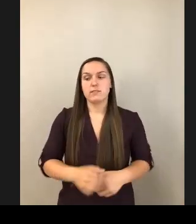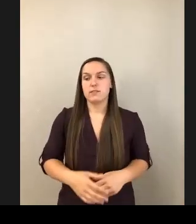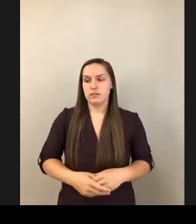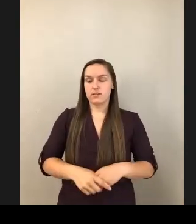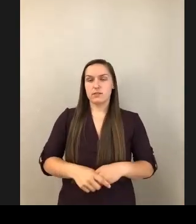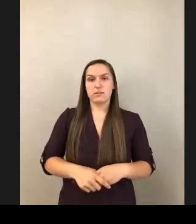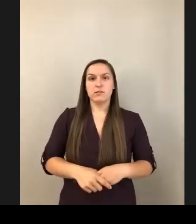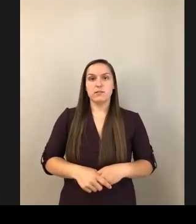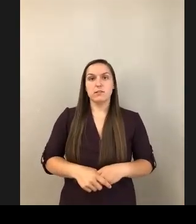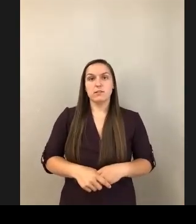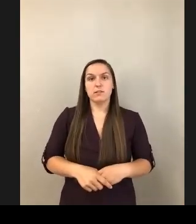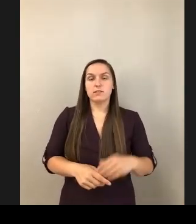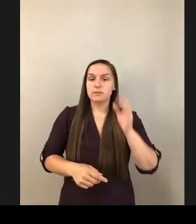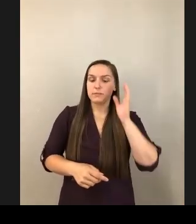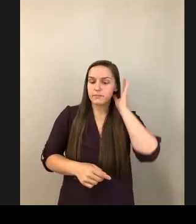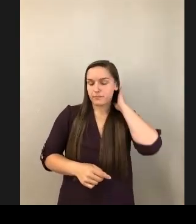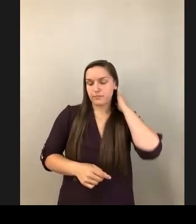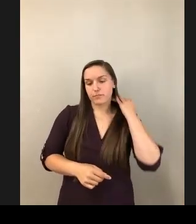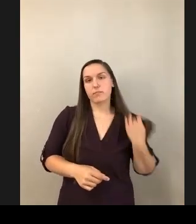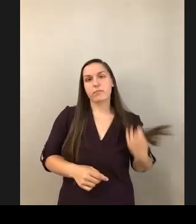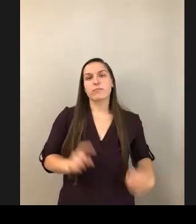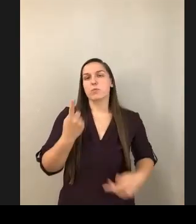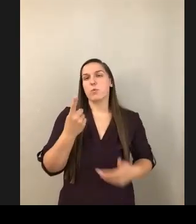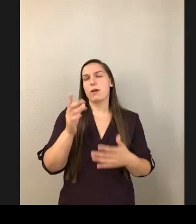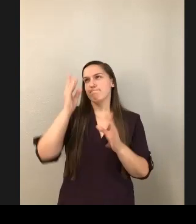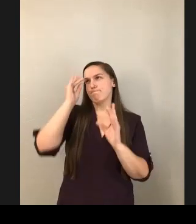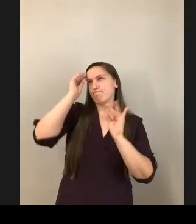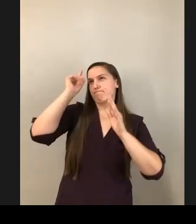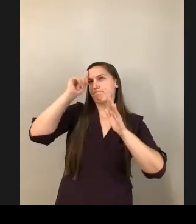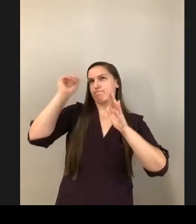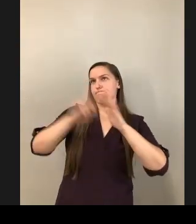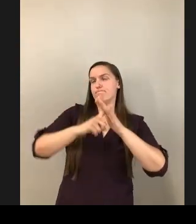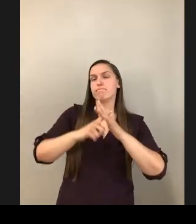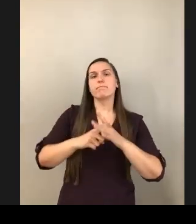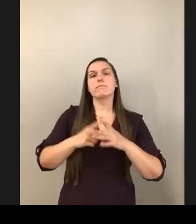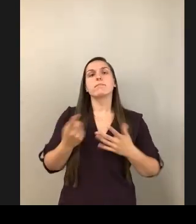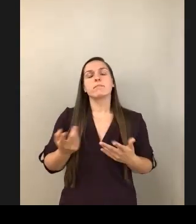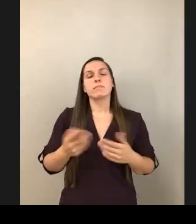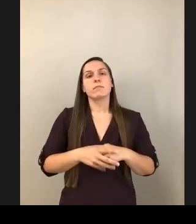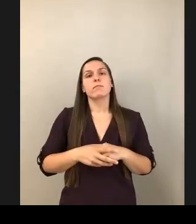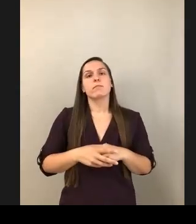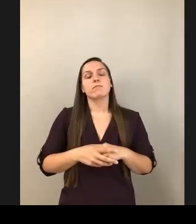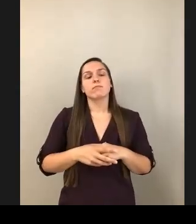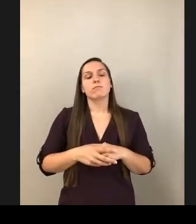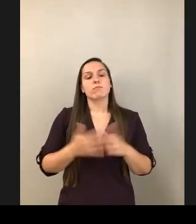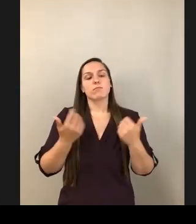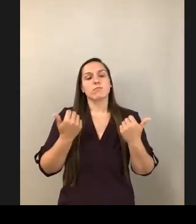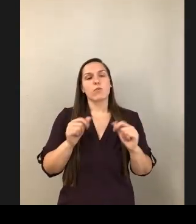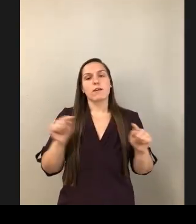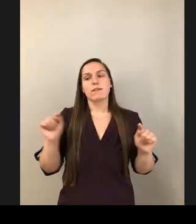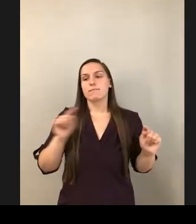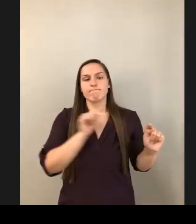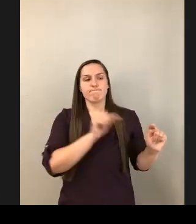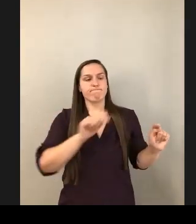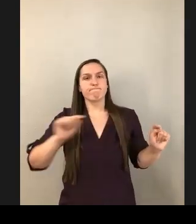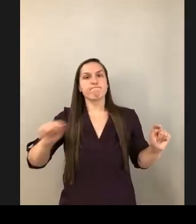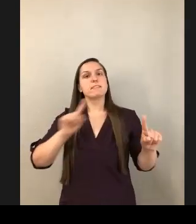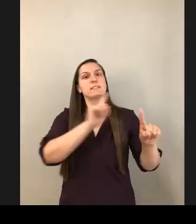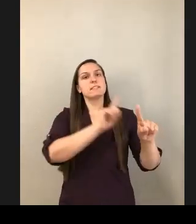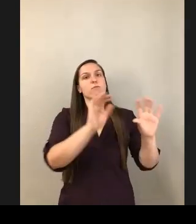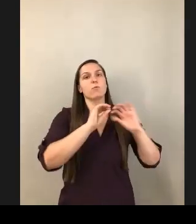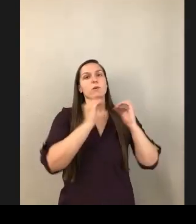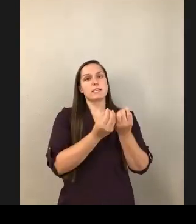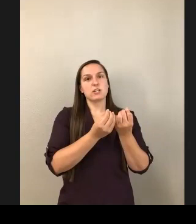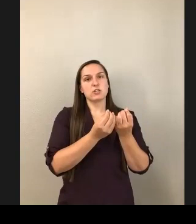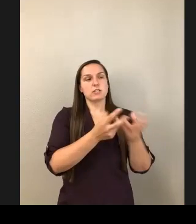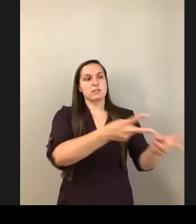esta confianza. Una de las cosas que he pensado es la idea de tratar de llamar